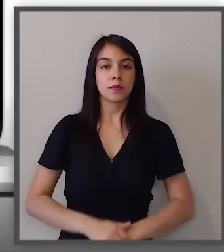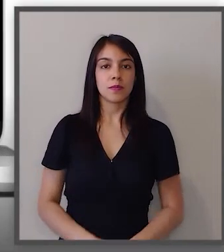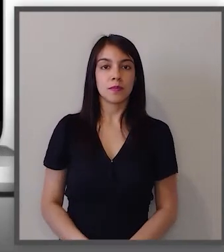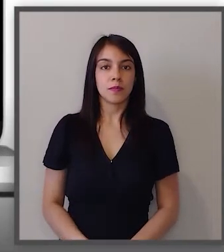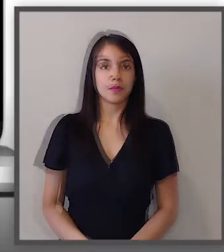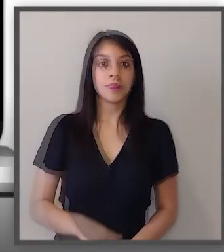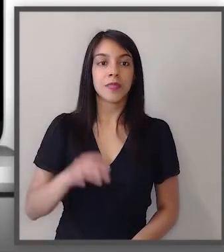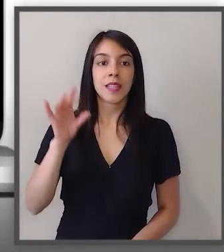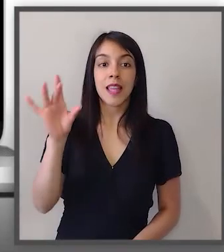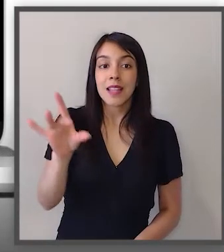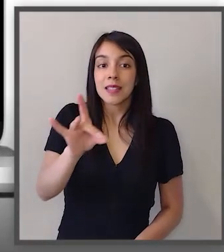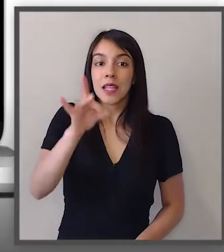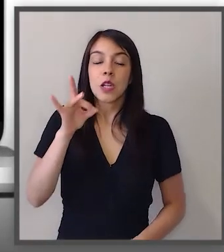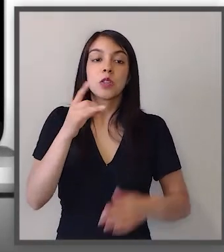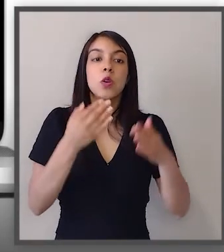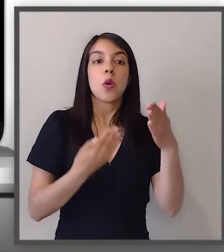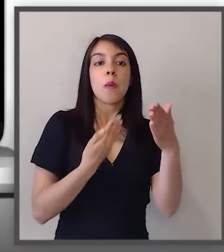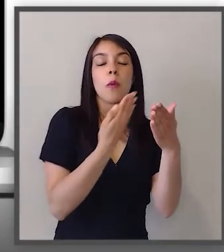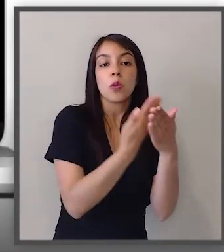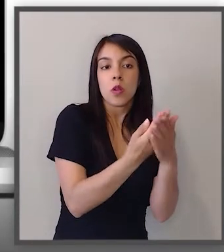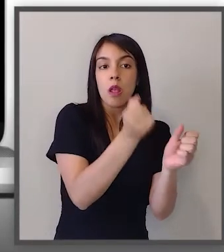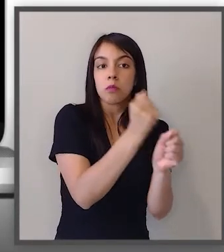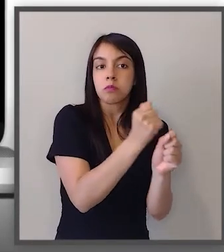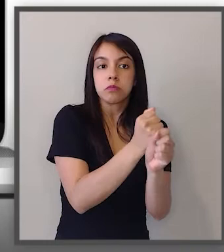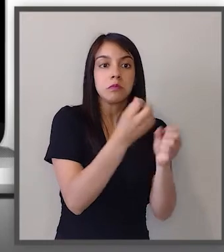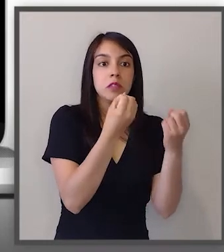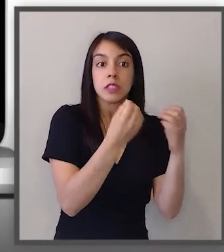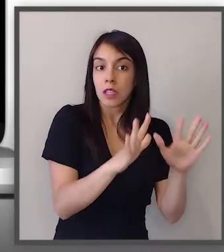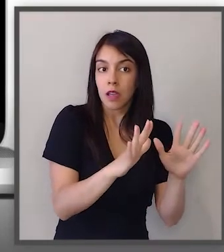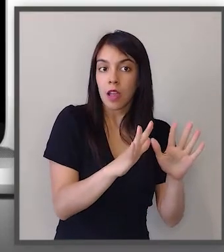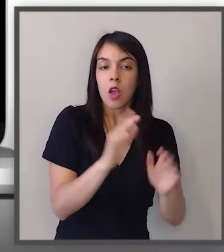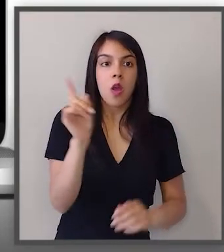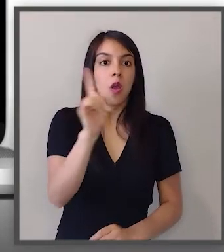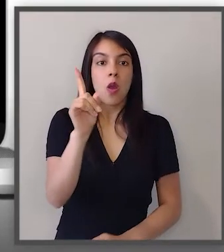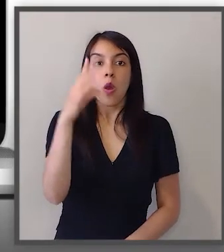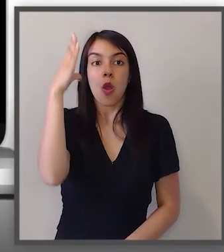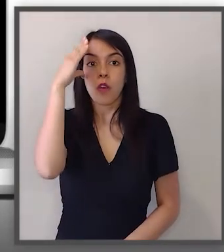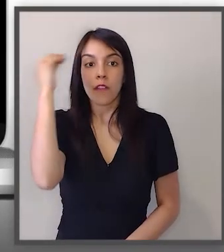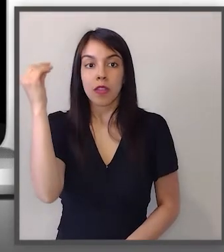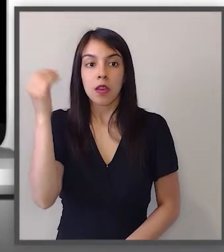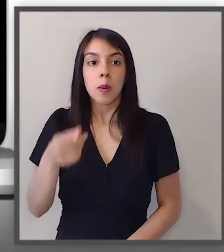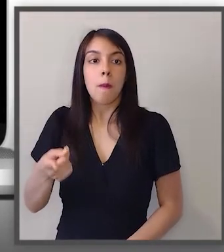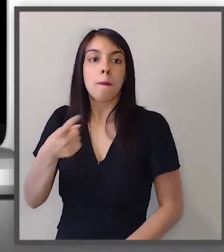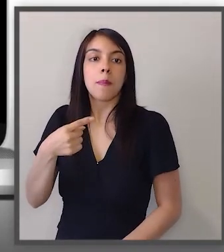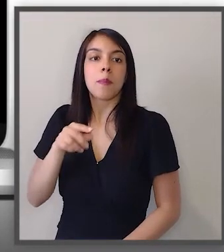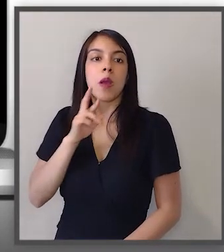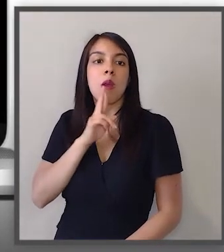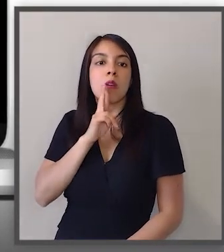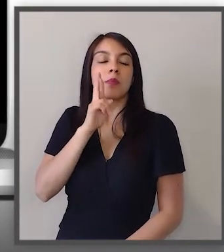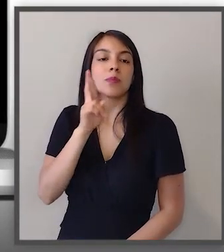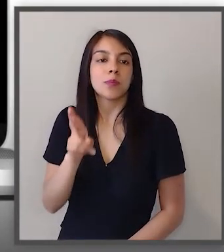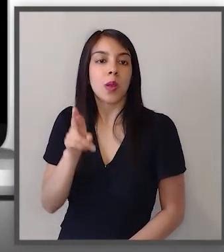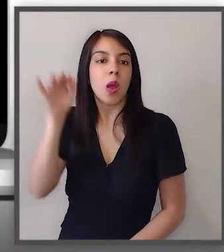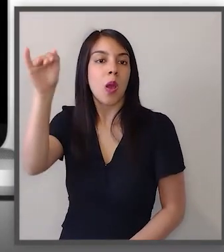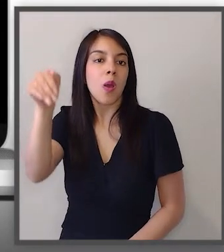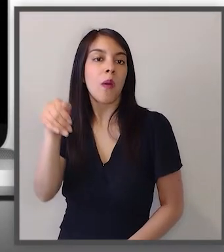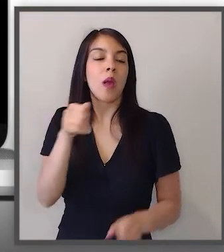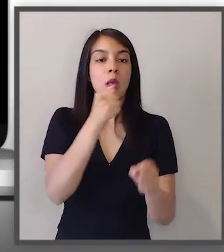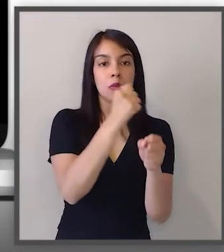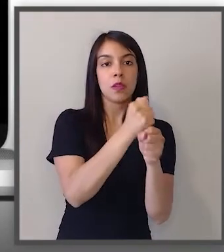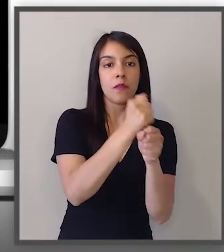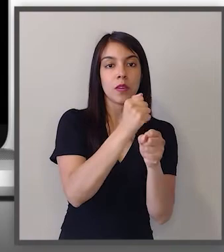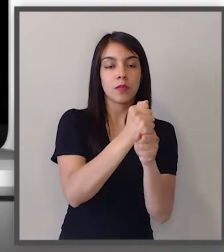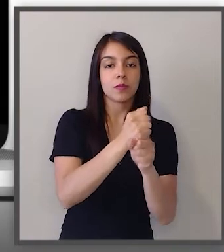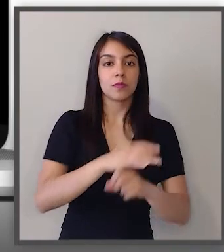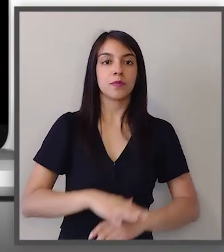Una vez seleccionado la opción de postular al empleo, no se debe olvidar responder las preguntas en la convocatoria, en caso